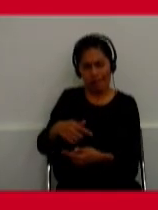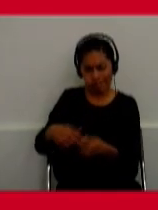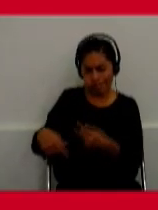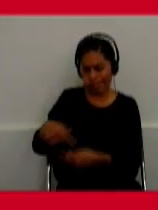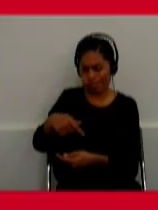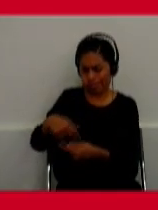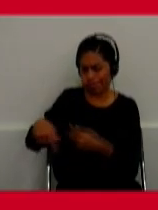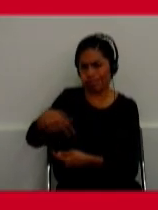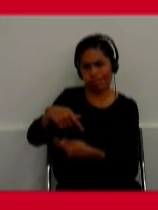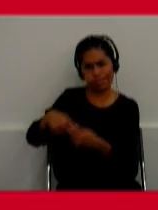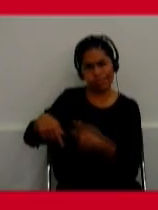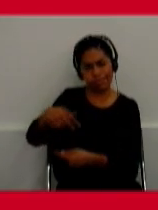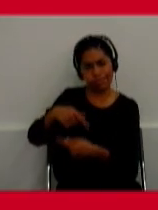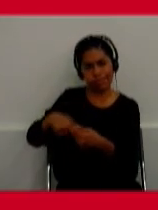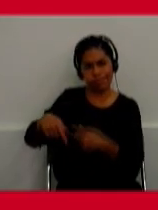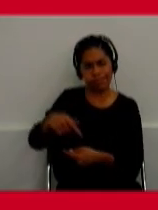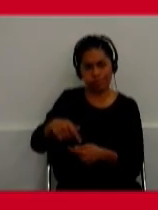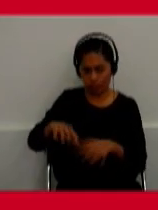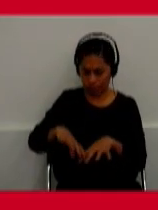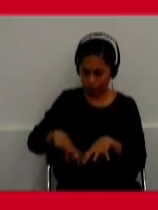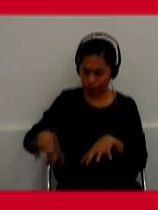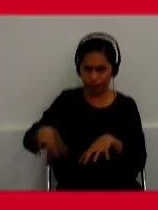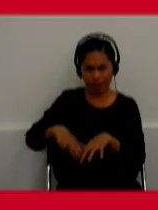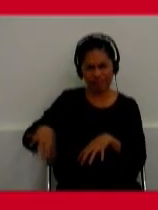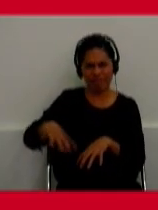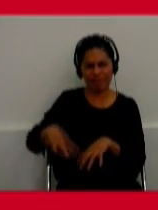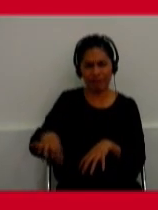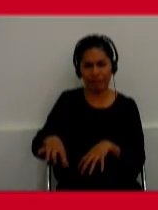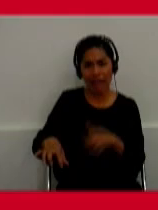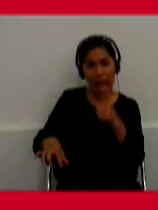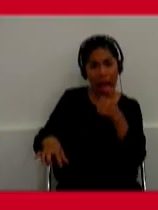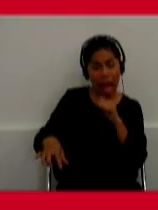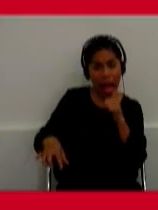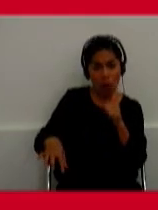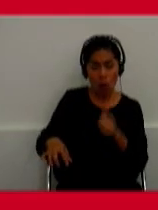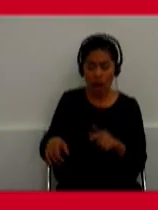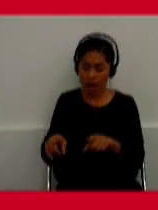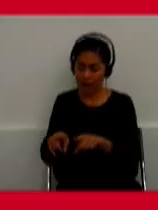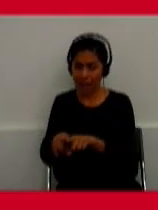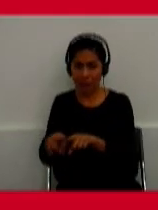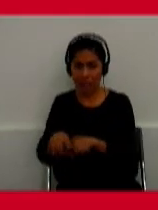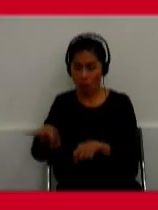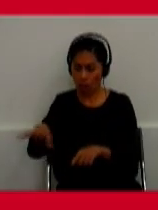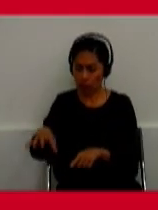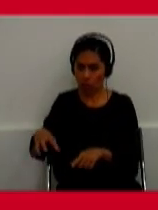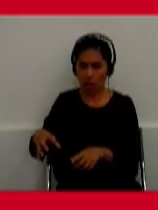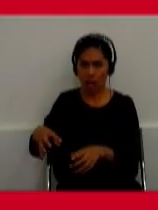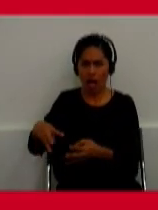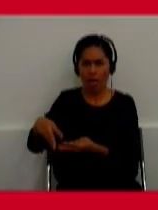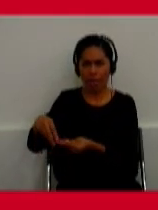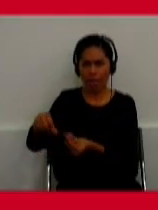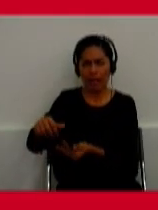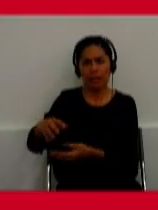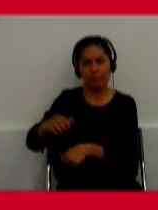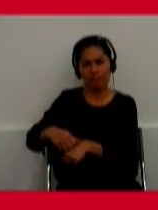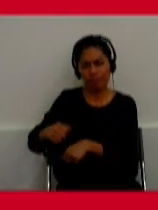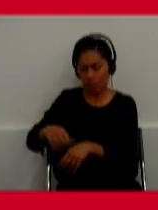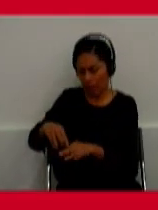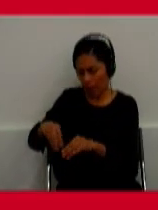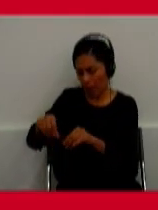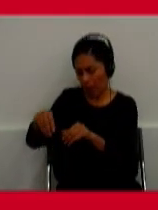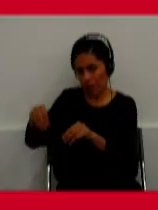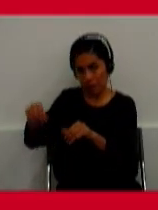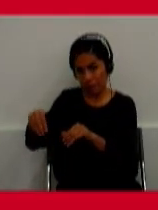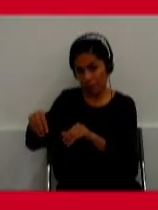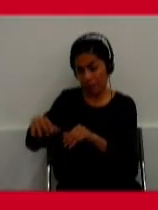la separación del líquido y sólido y hace que se desciendan los sólidos en el fondo del espesador y el agua